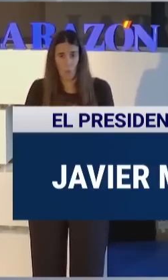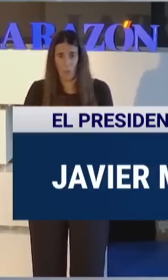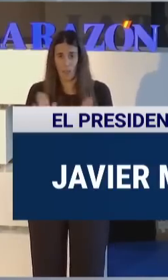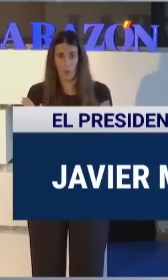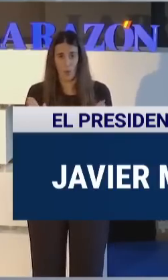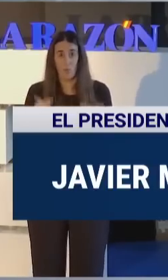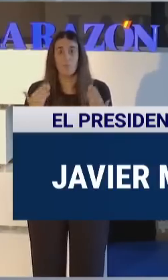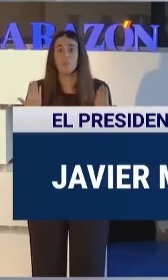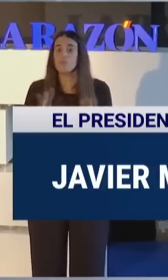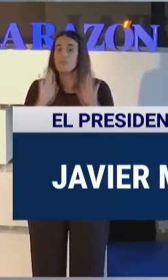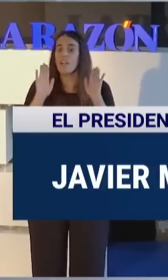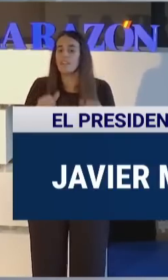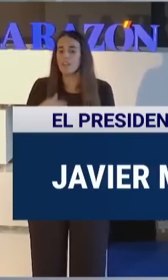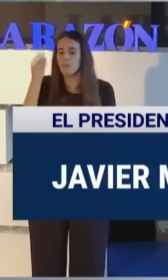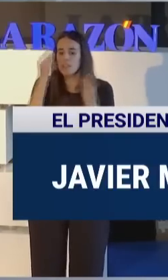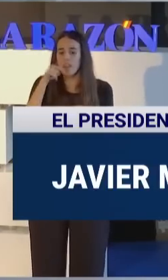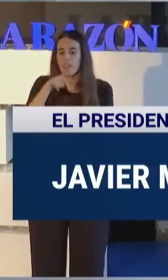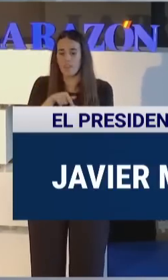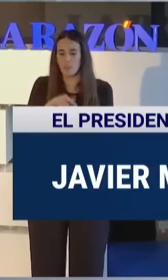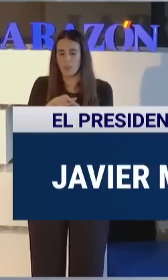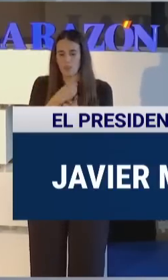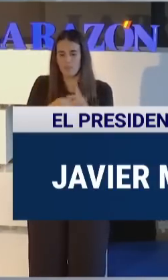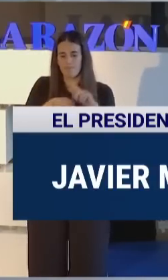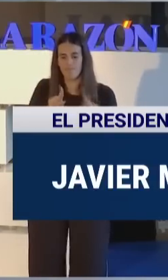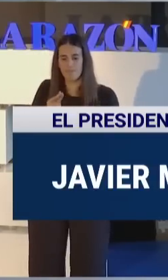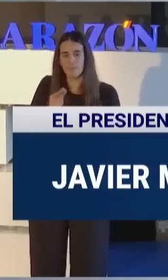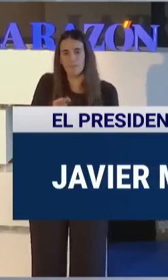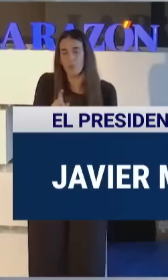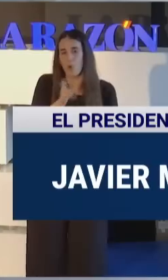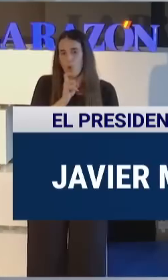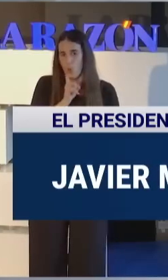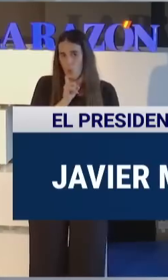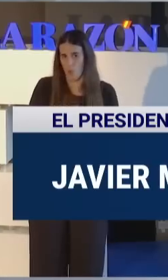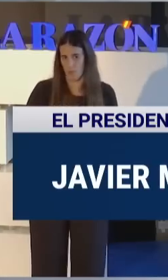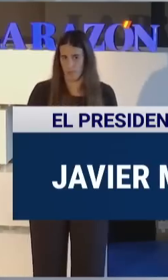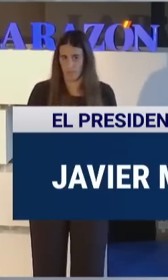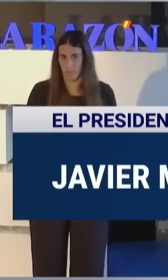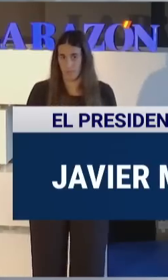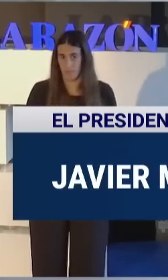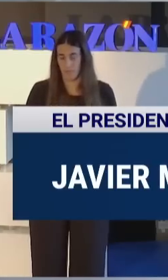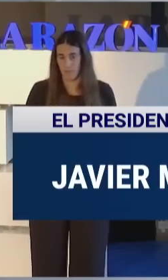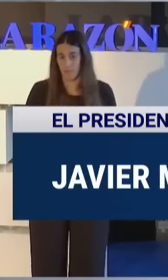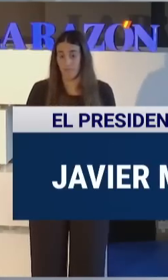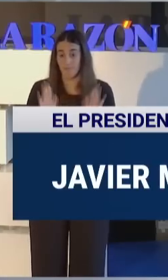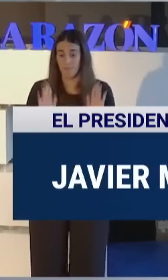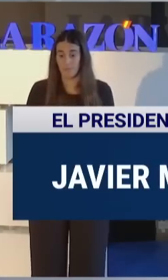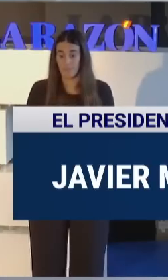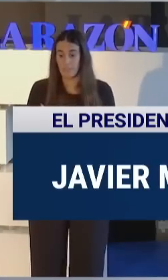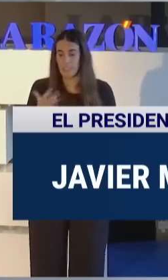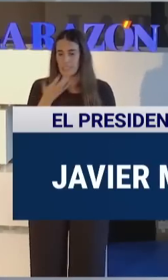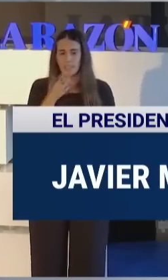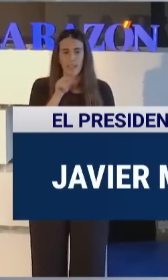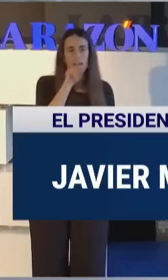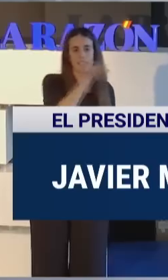Entonces, bueno, la forma era cómo le devolvíamos a la gente los impuestos. Y la realidad es que si lo hacíamos a dedo,